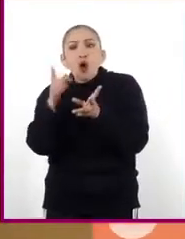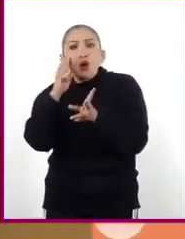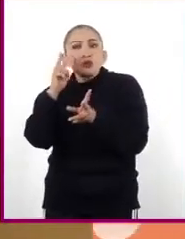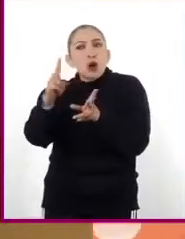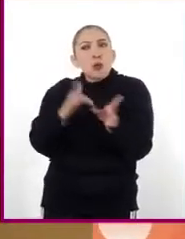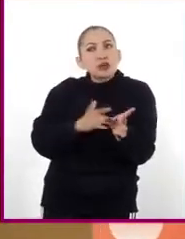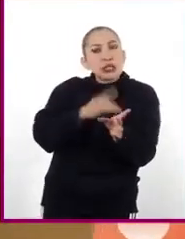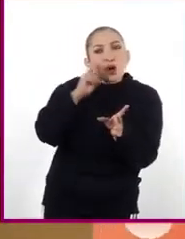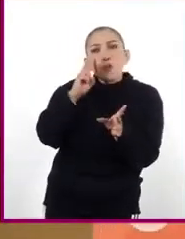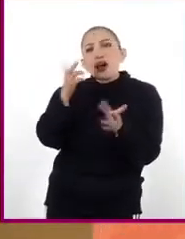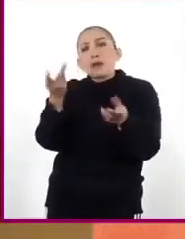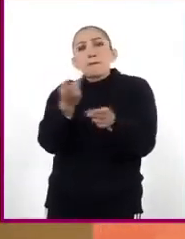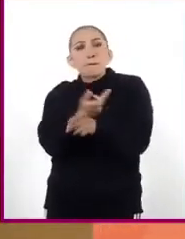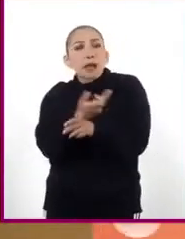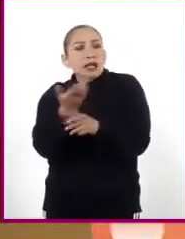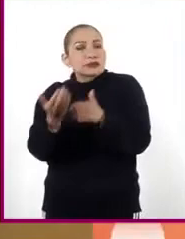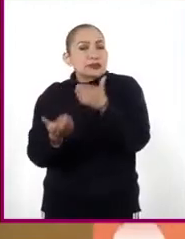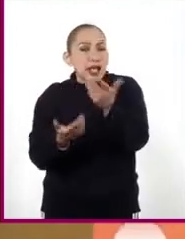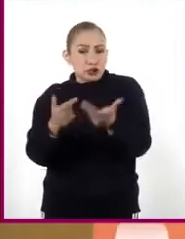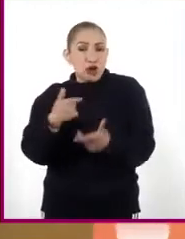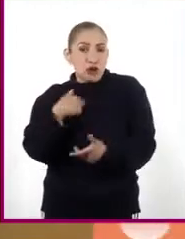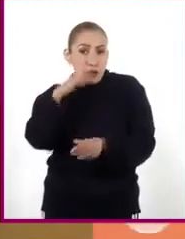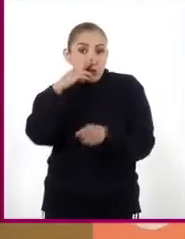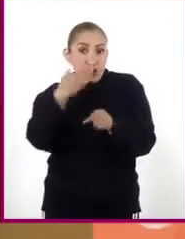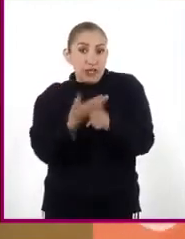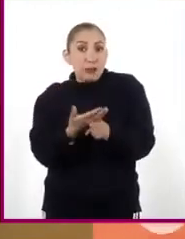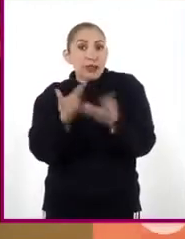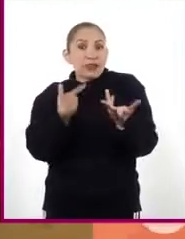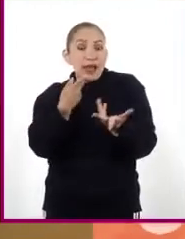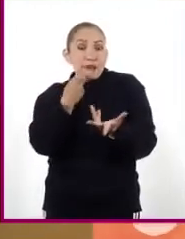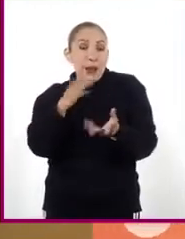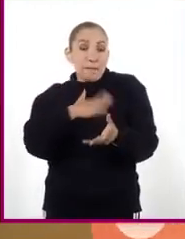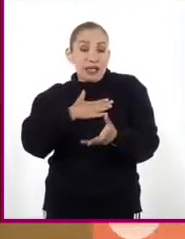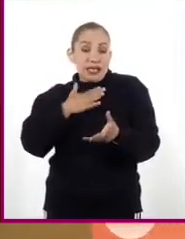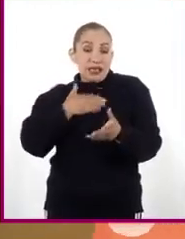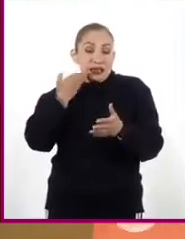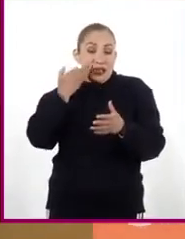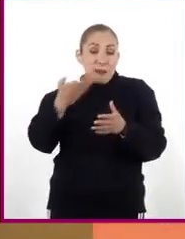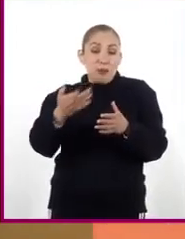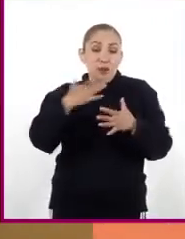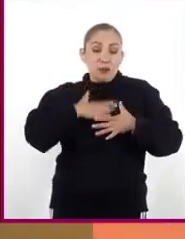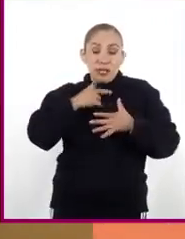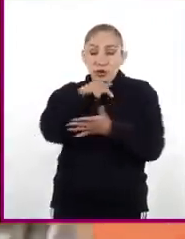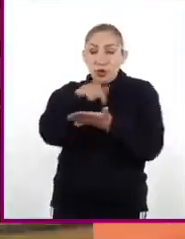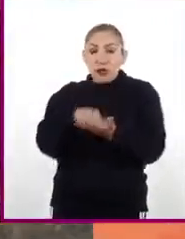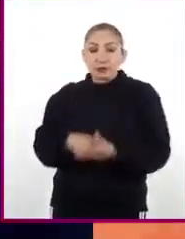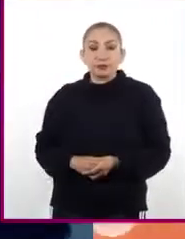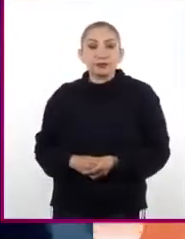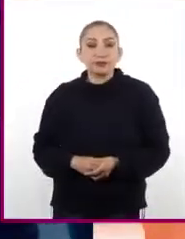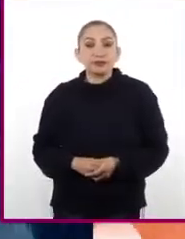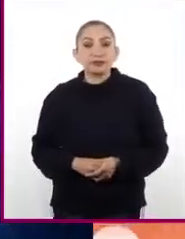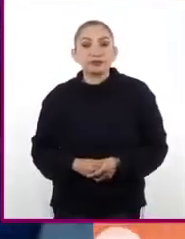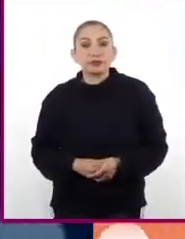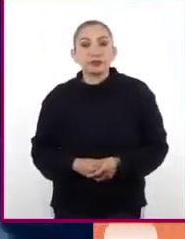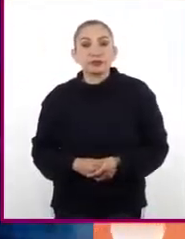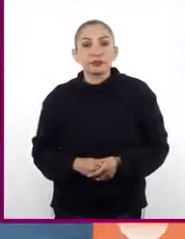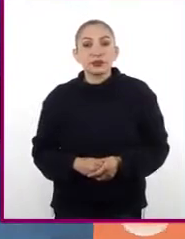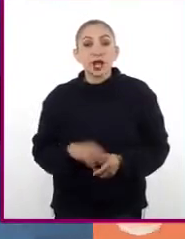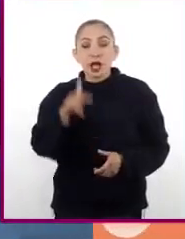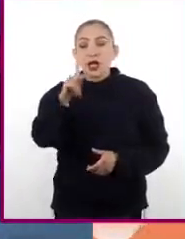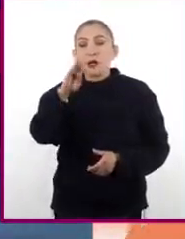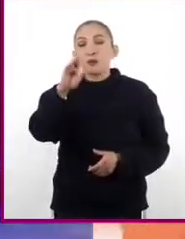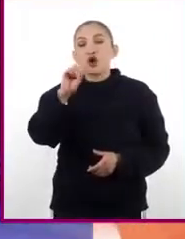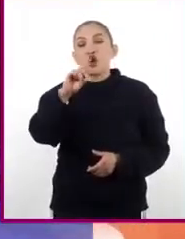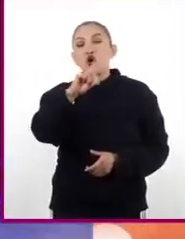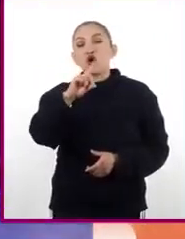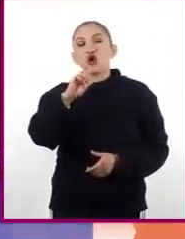vivimos, cómo los sentimos, y pues me siento responsable de hablar desde mi tiempo y desde mi lugar. El